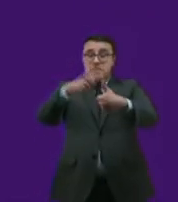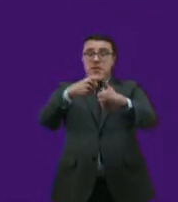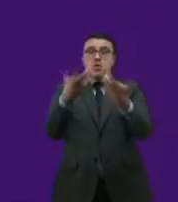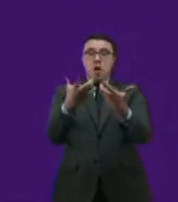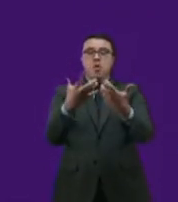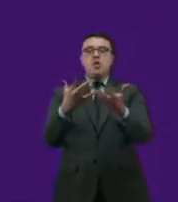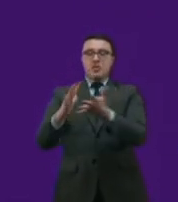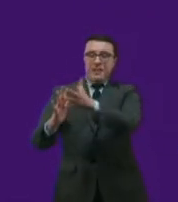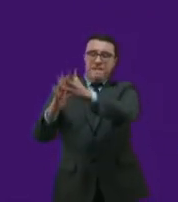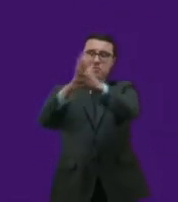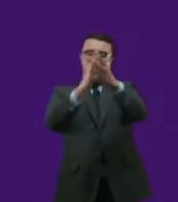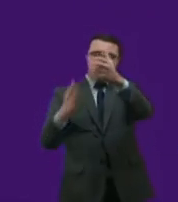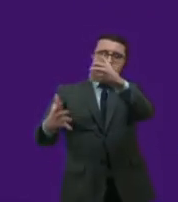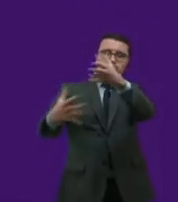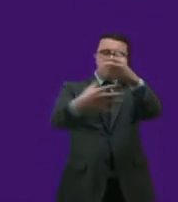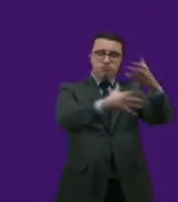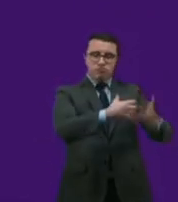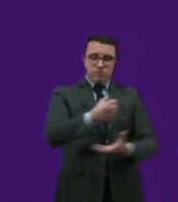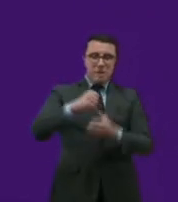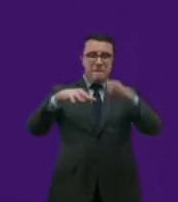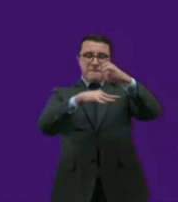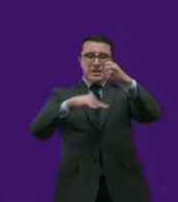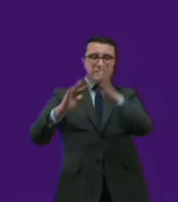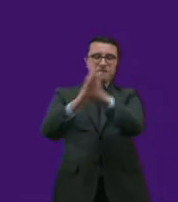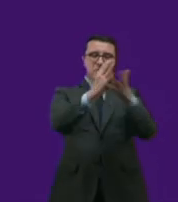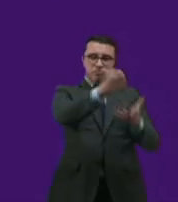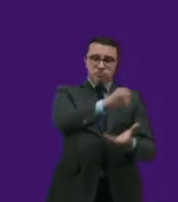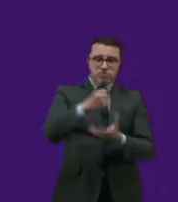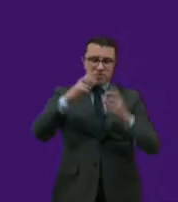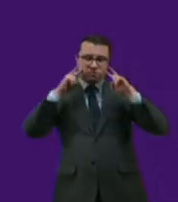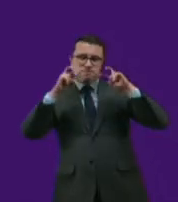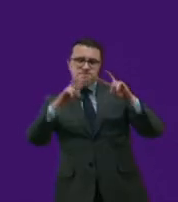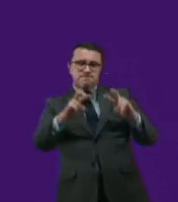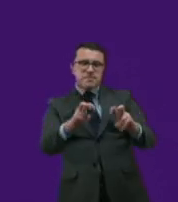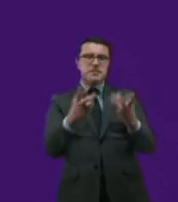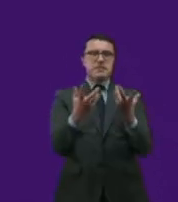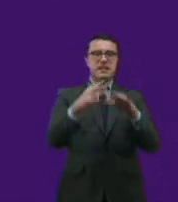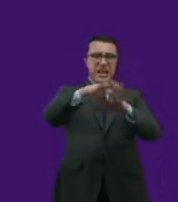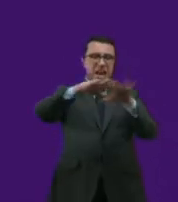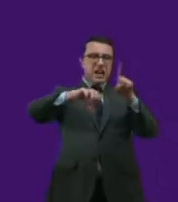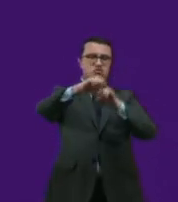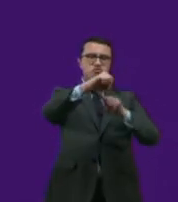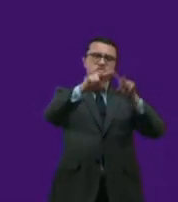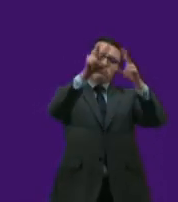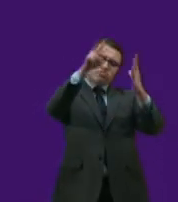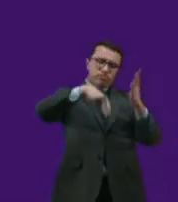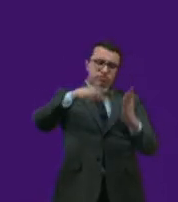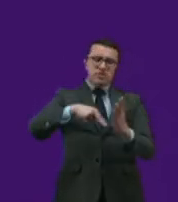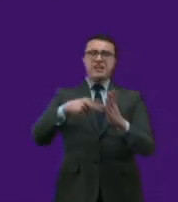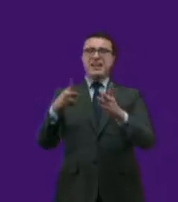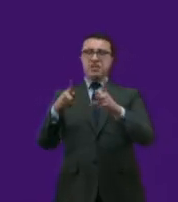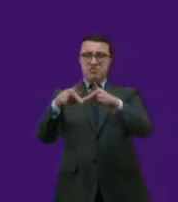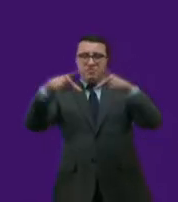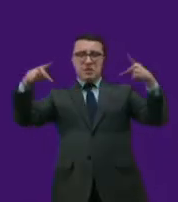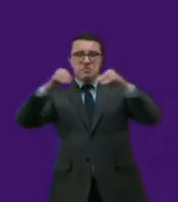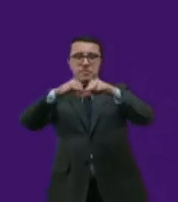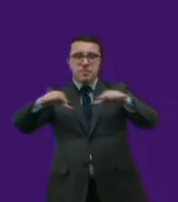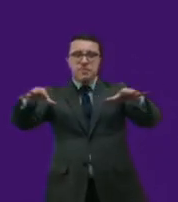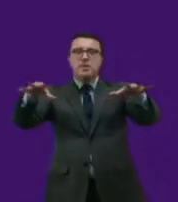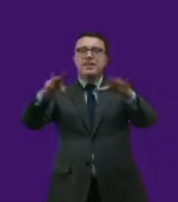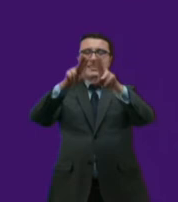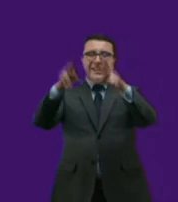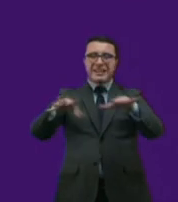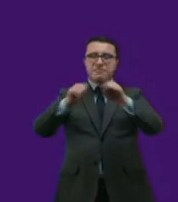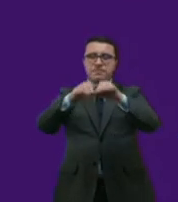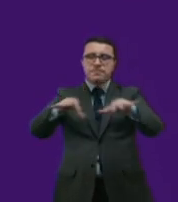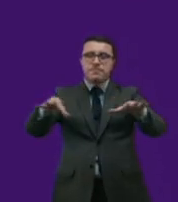datos de inversionistas, investigarlos, entenderlos, leerle las redes sociales, leerle los blogs y tratar de encontrar cuál es